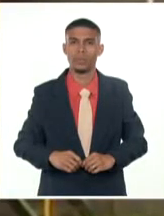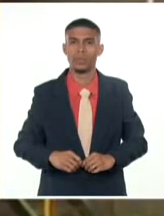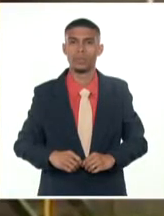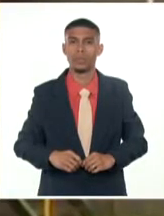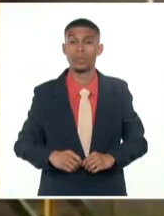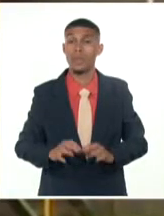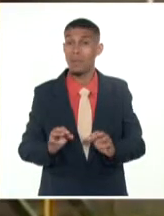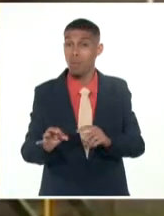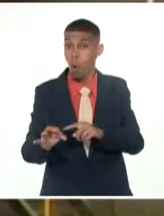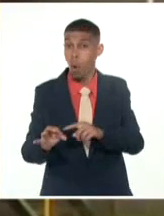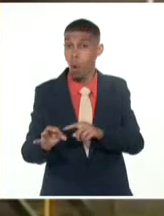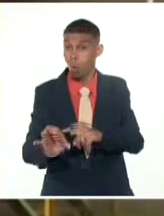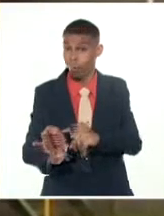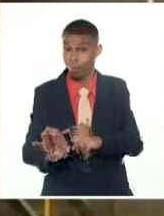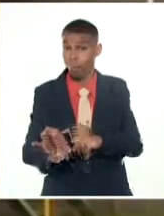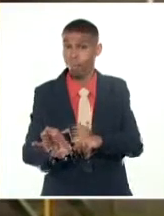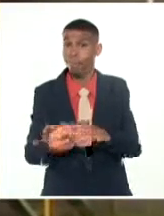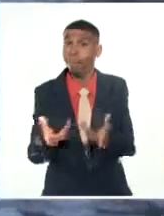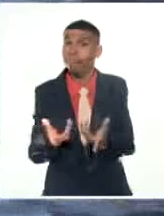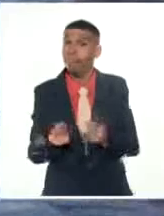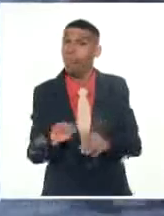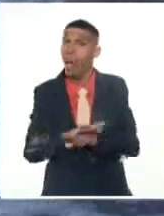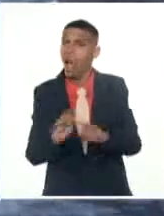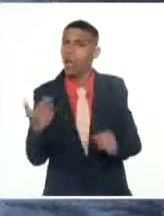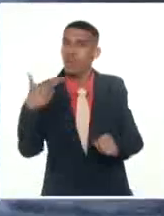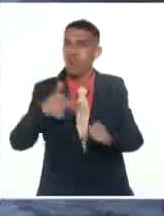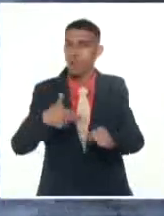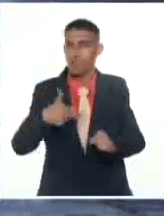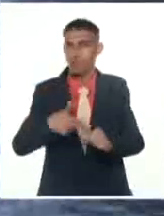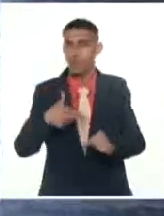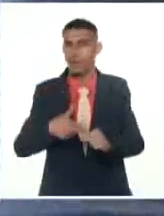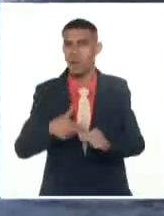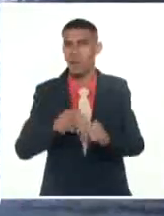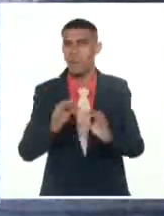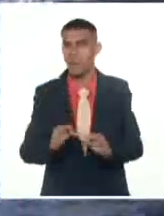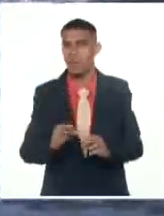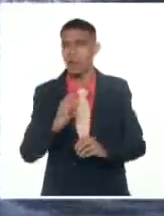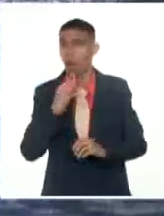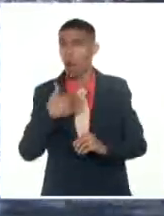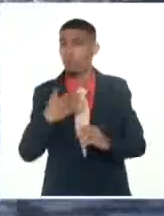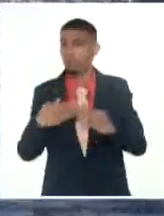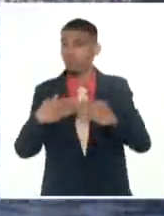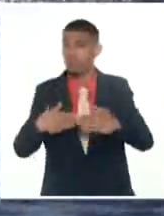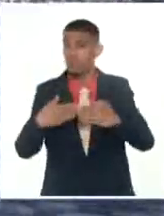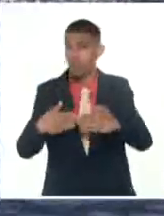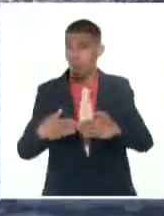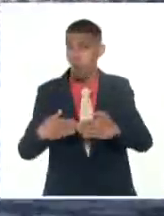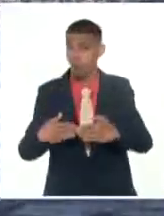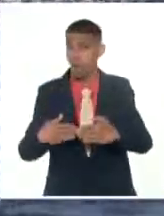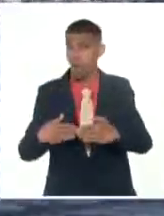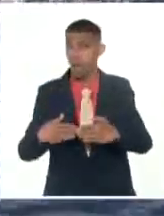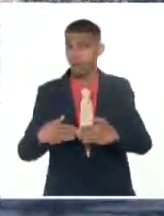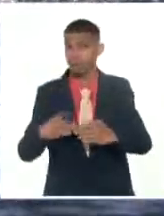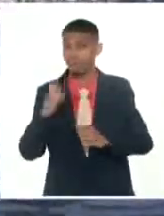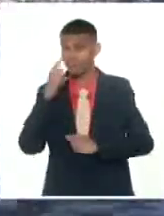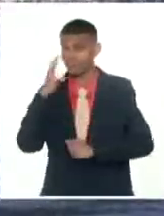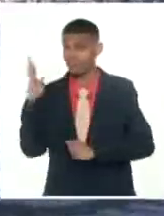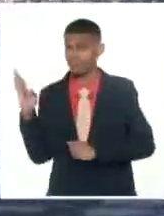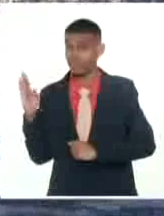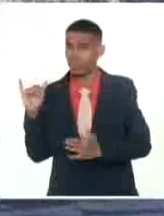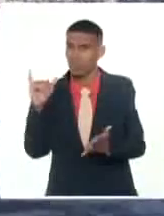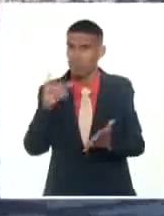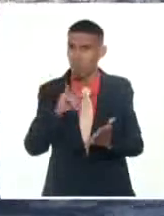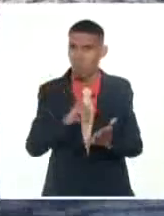La Isla de la Juventud recibía el combustible doméstico a través de un buque tanque que arribaba al territorio de